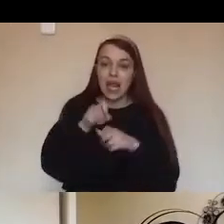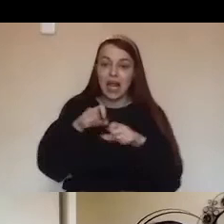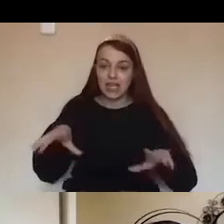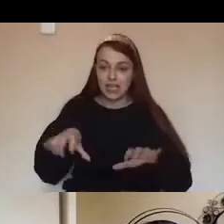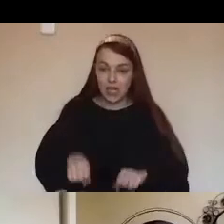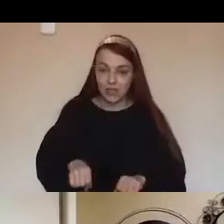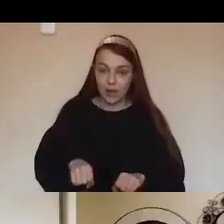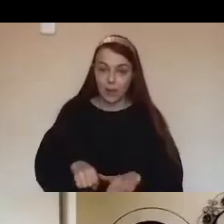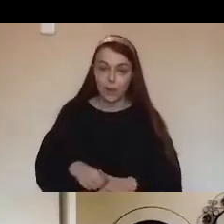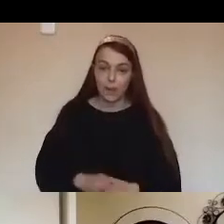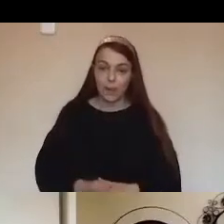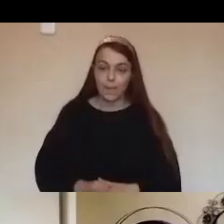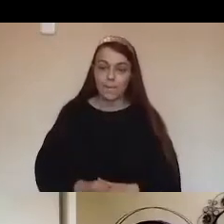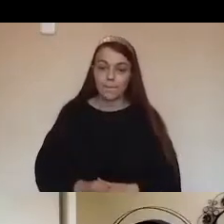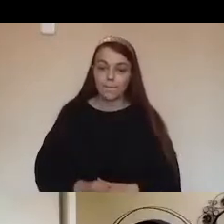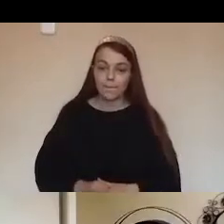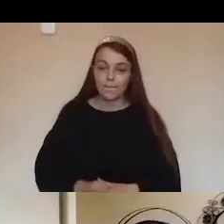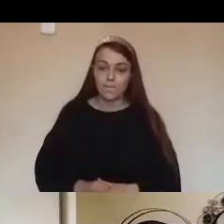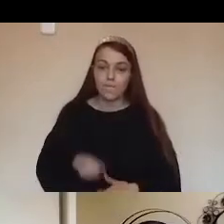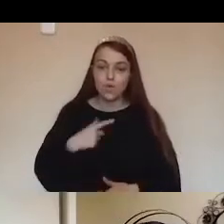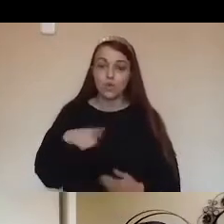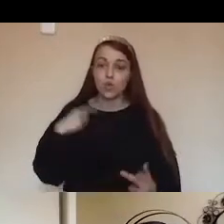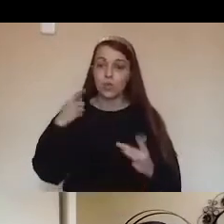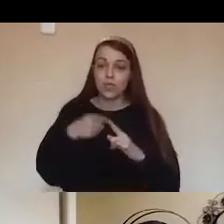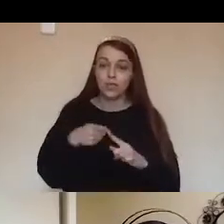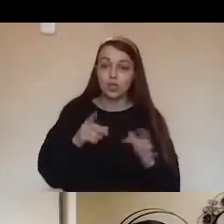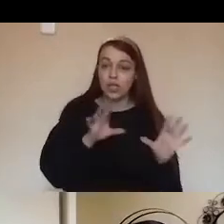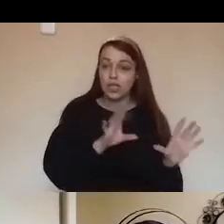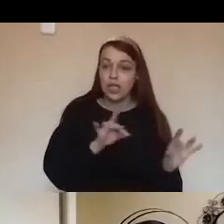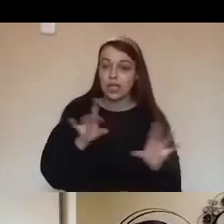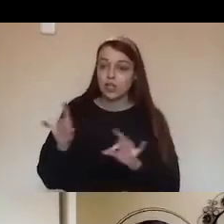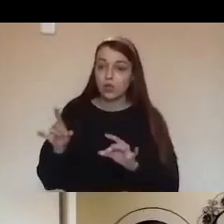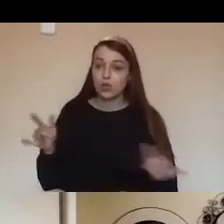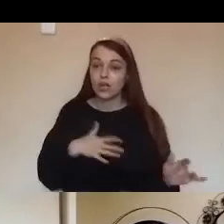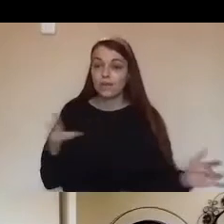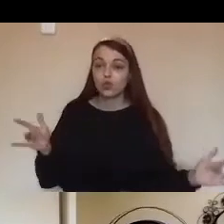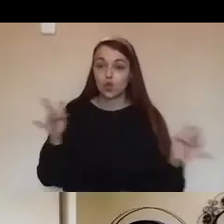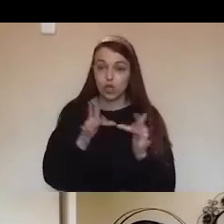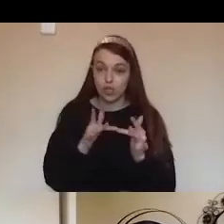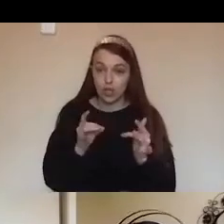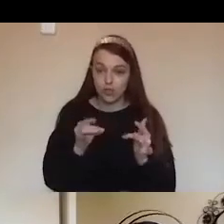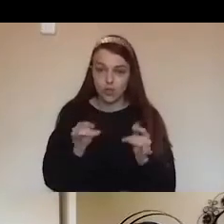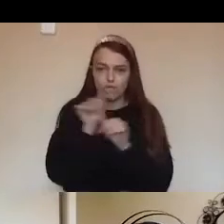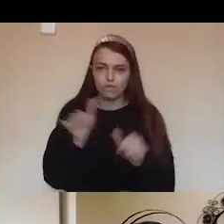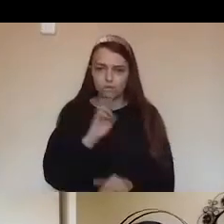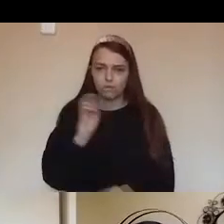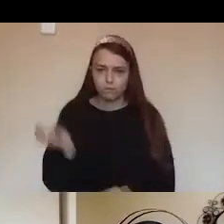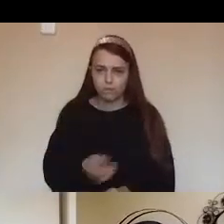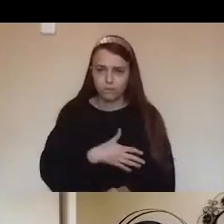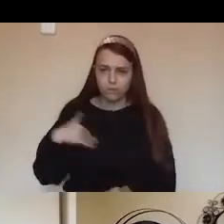Lo que nosotros buscamos es conectar también el territorio, conectarlo de diversas formas,